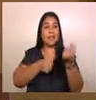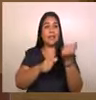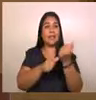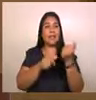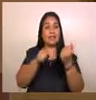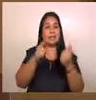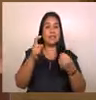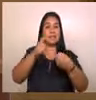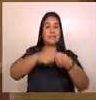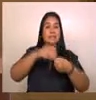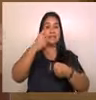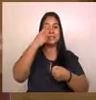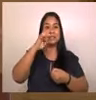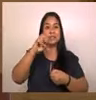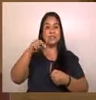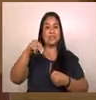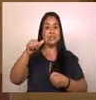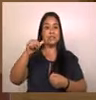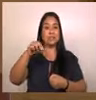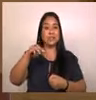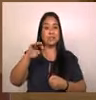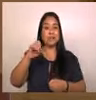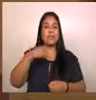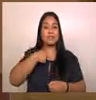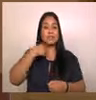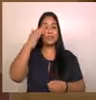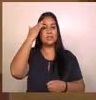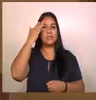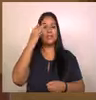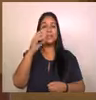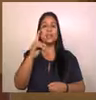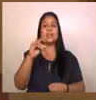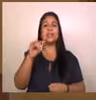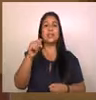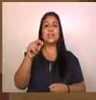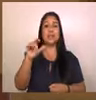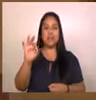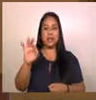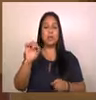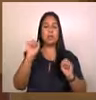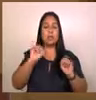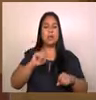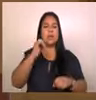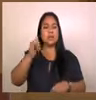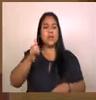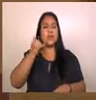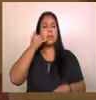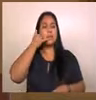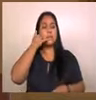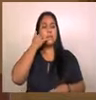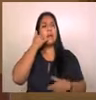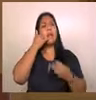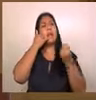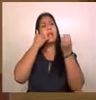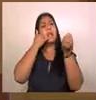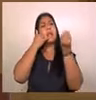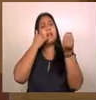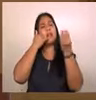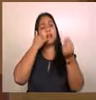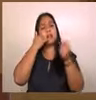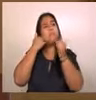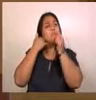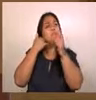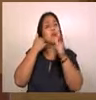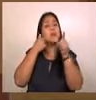CENAME y sabía de la existencia de la DIACO, pero que uno pueda llamar y sentir que le